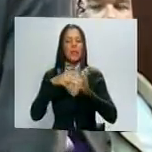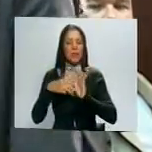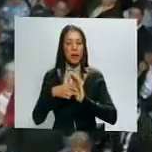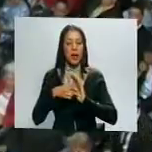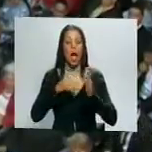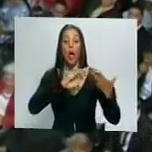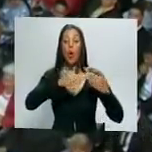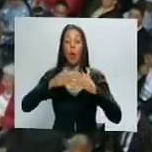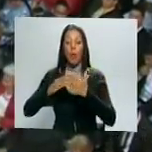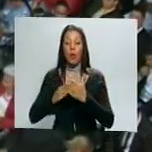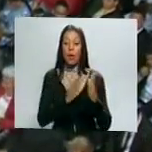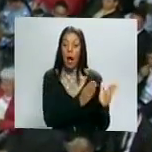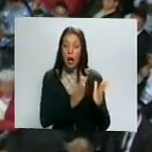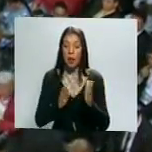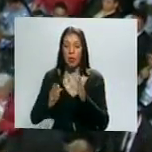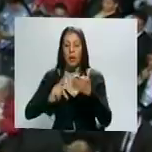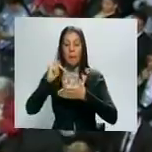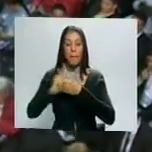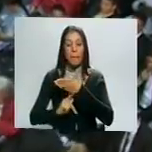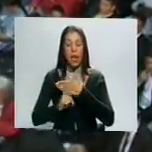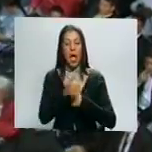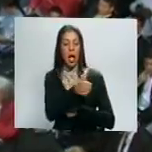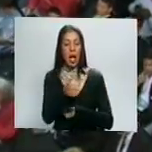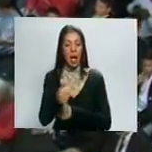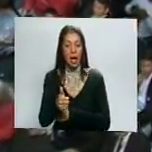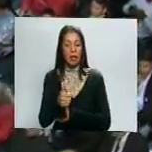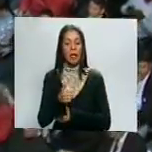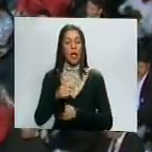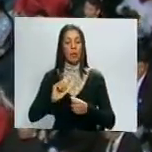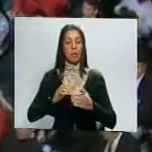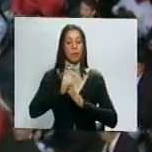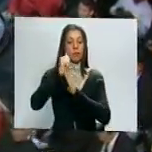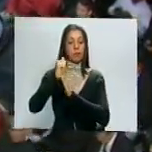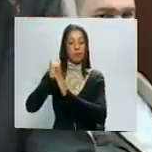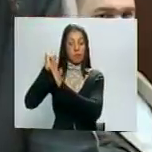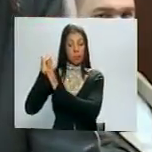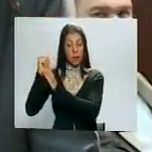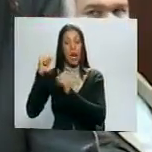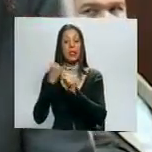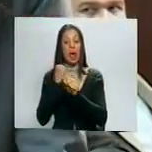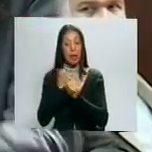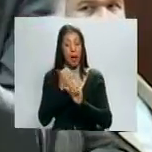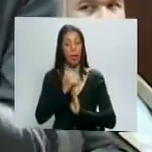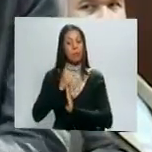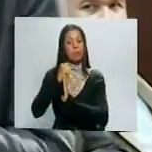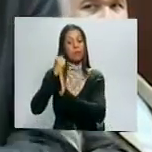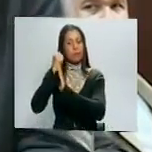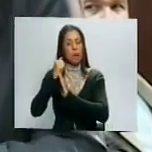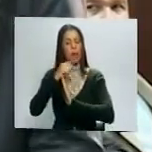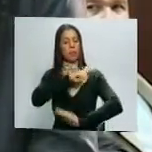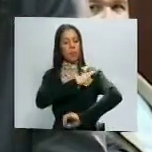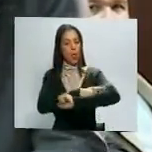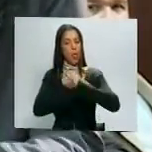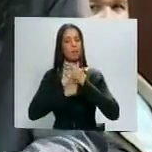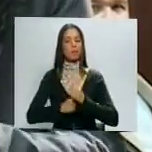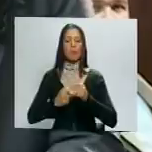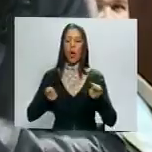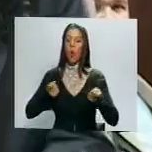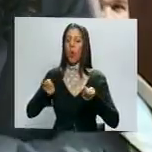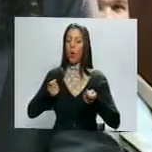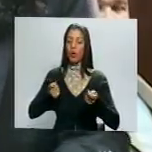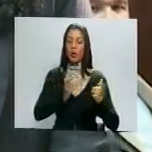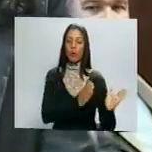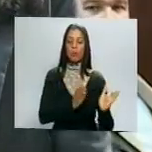pueblo organizado, a los comuneros y comuneras, a las bases, a los trabajadores, en el empoderamiento necesario de los